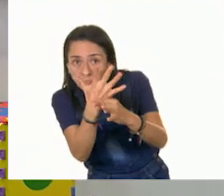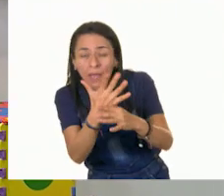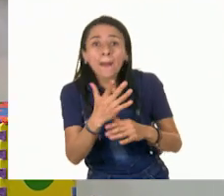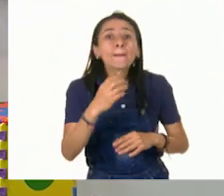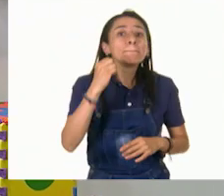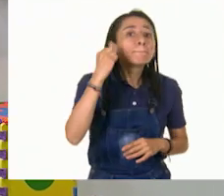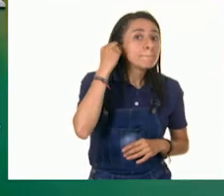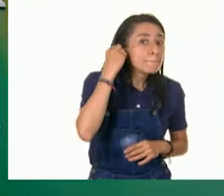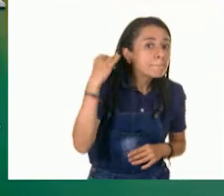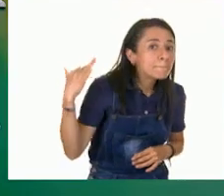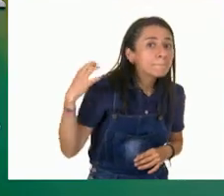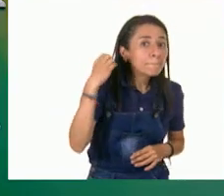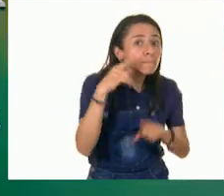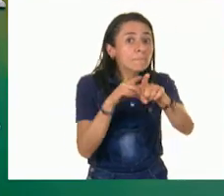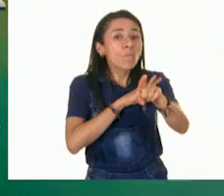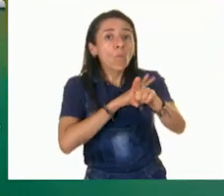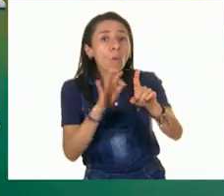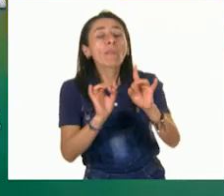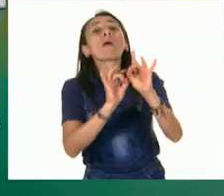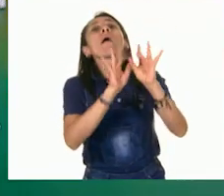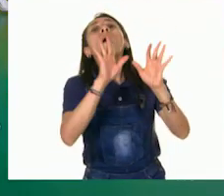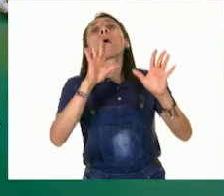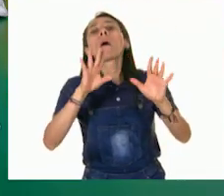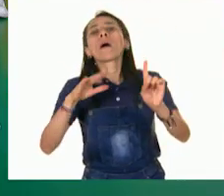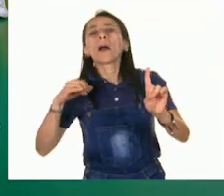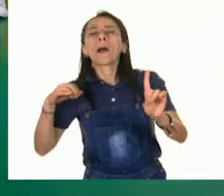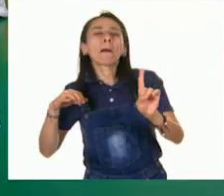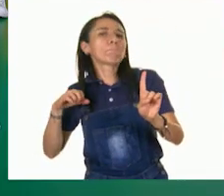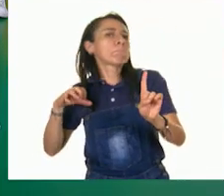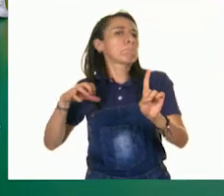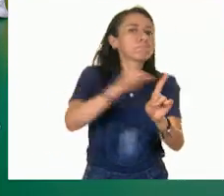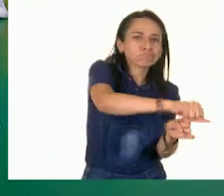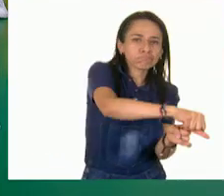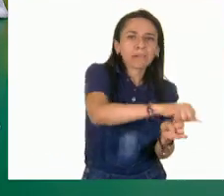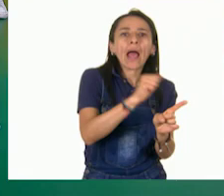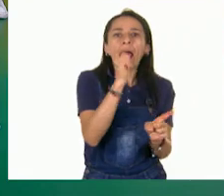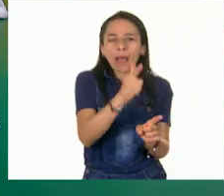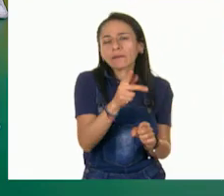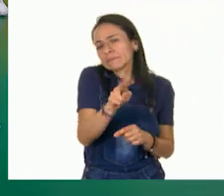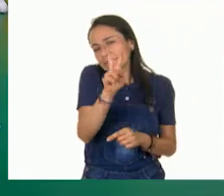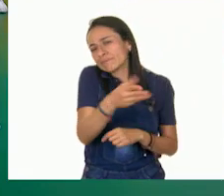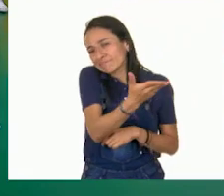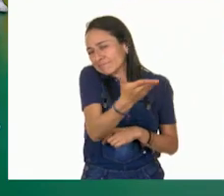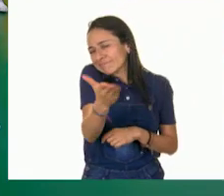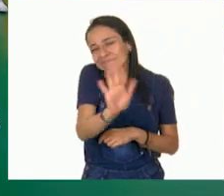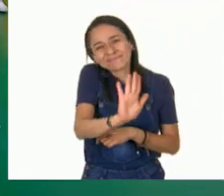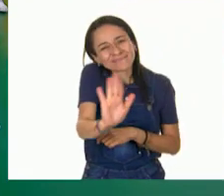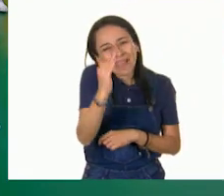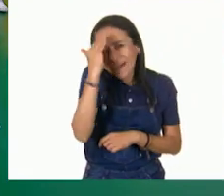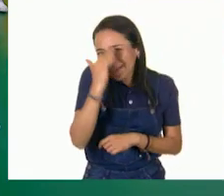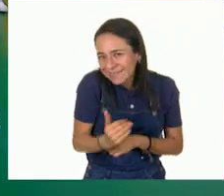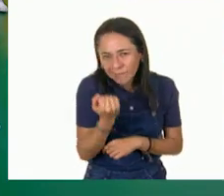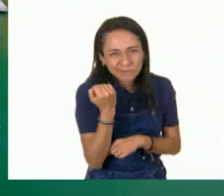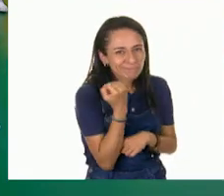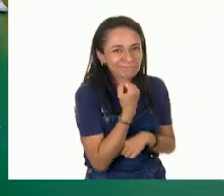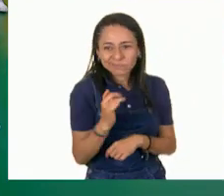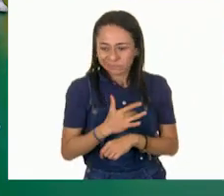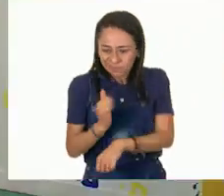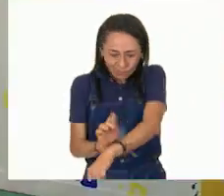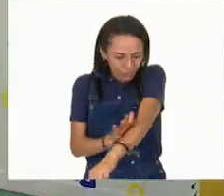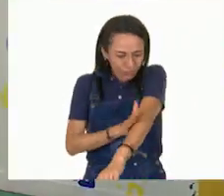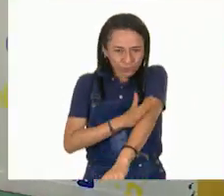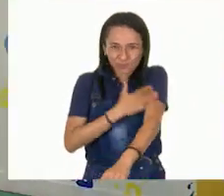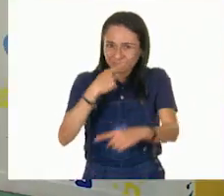accidente. Bueno, vaya, es que todos ustedes ya son unos expertos en la regulación de emociones y lo estamos viendo, ¿verdad?